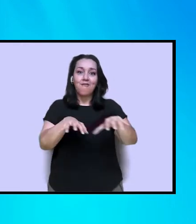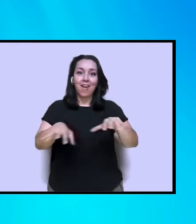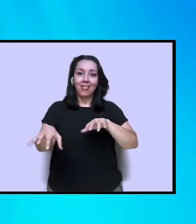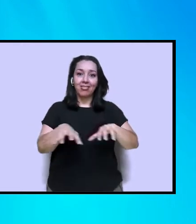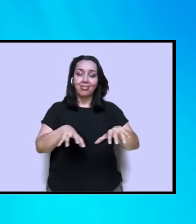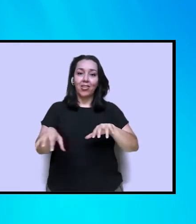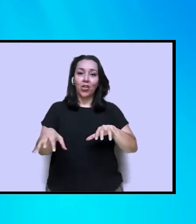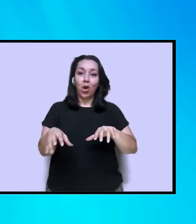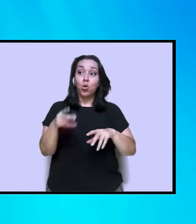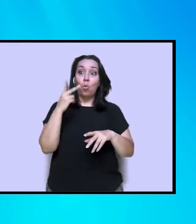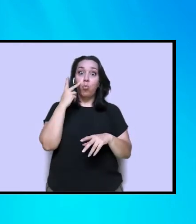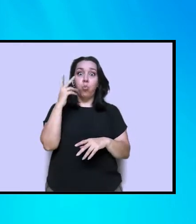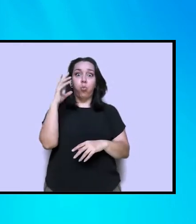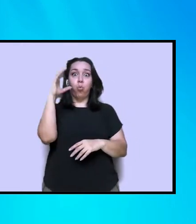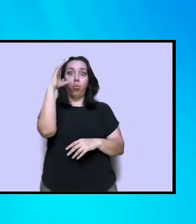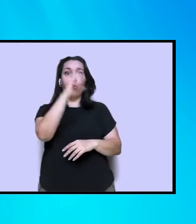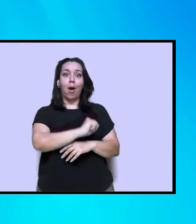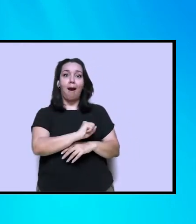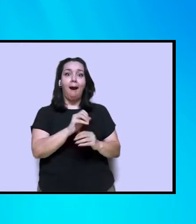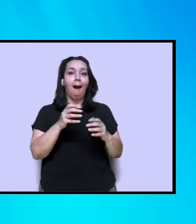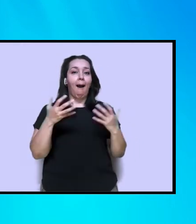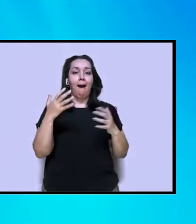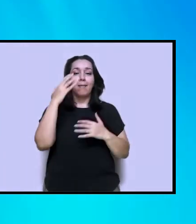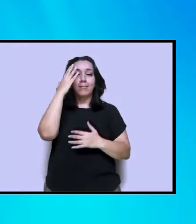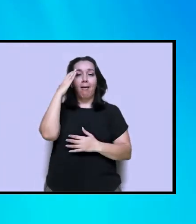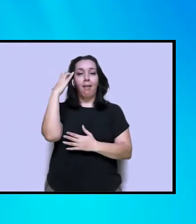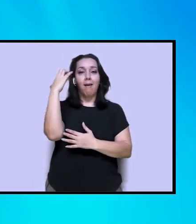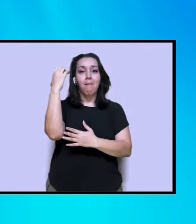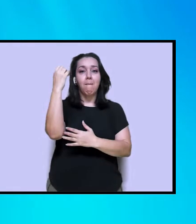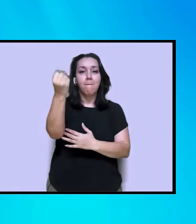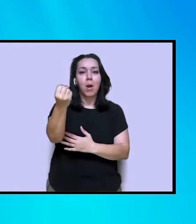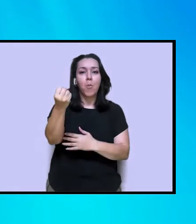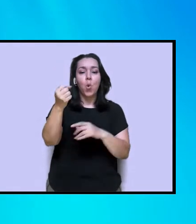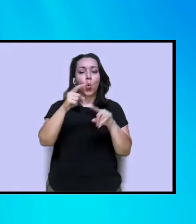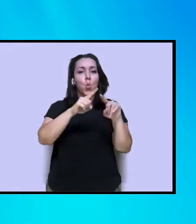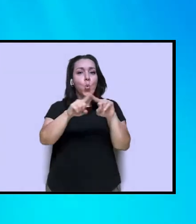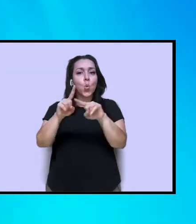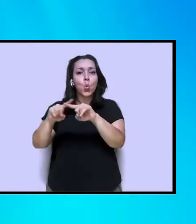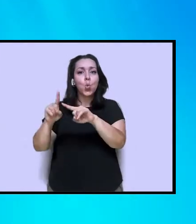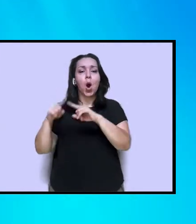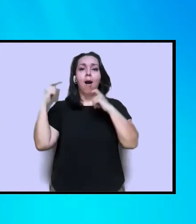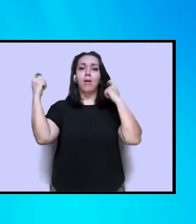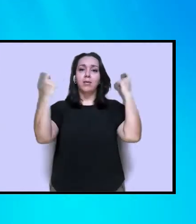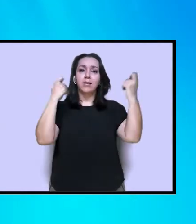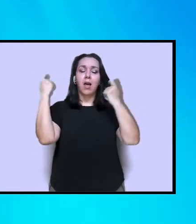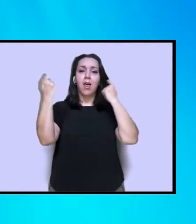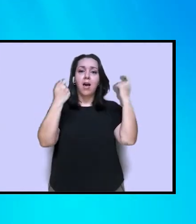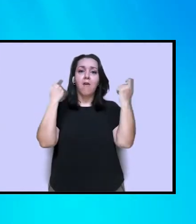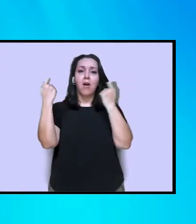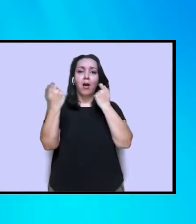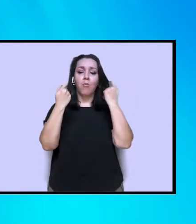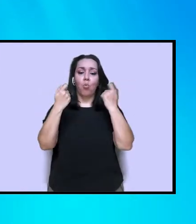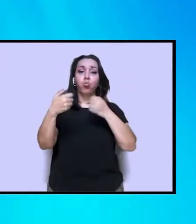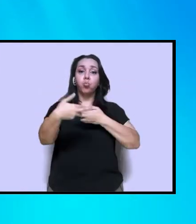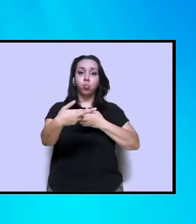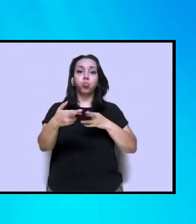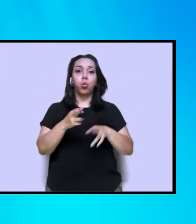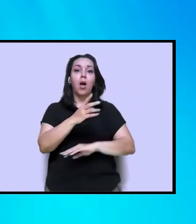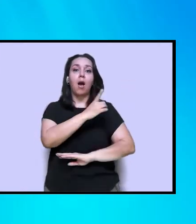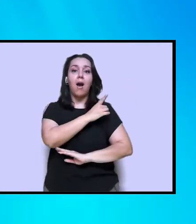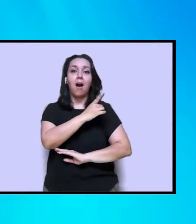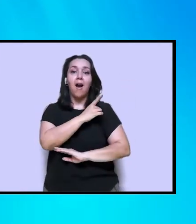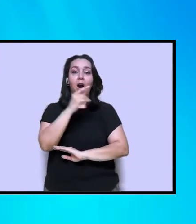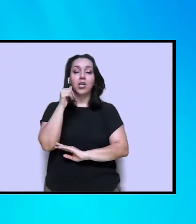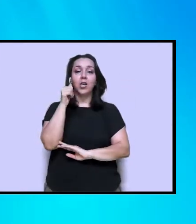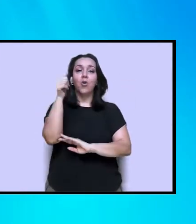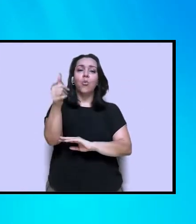evento. Como pudieron evidenciar en la memoria de las diferentes celebraciones que hemos realizado en la Dirección Regional de